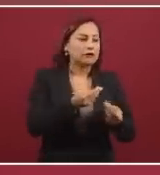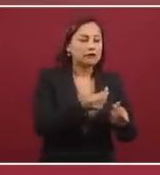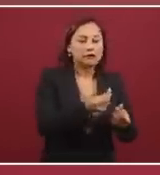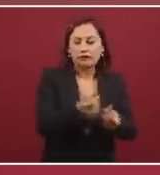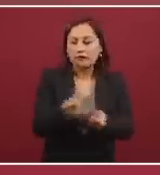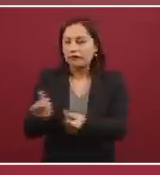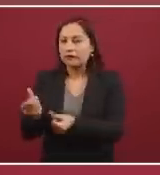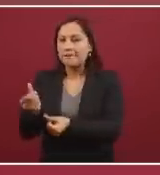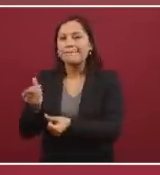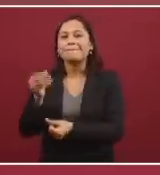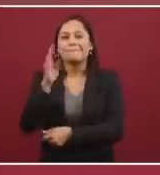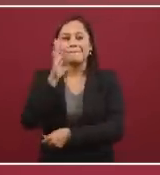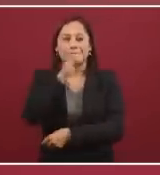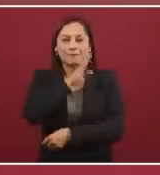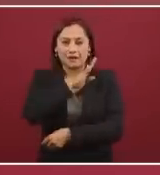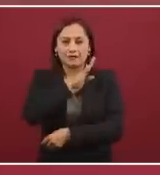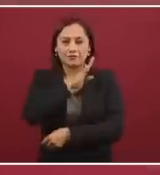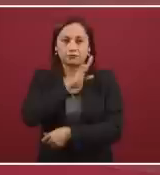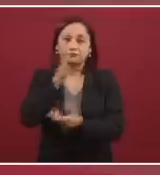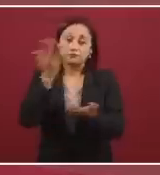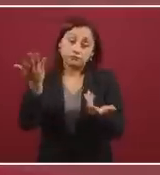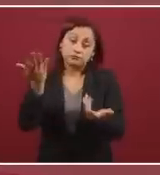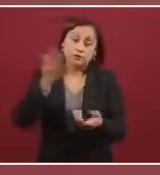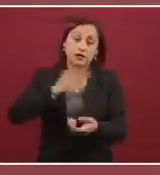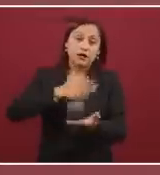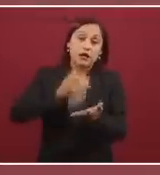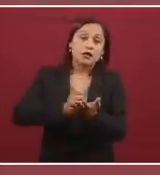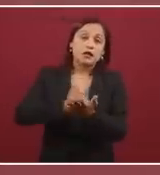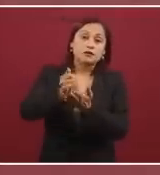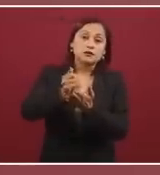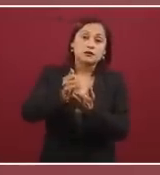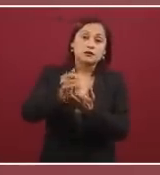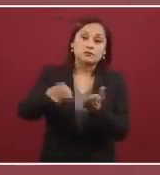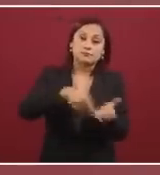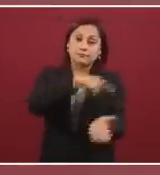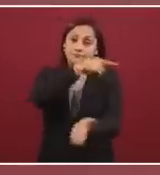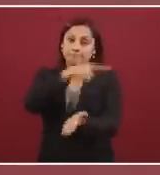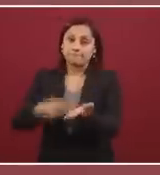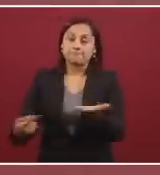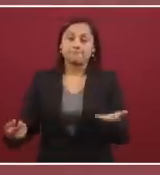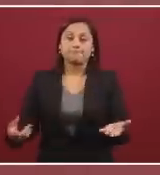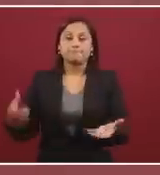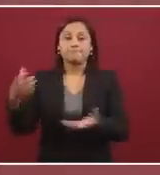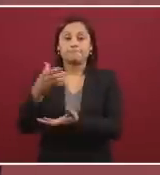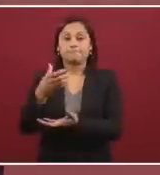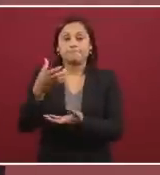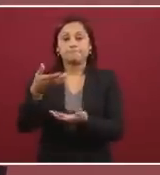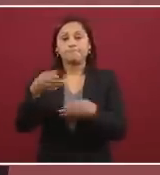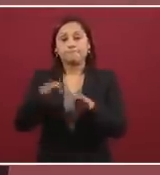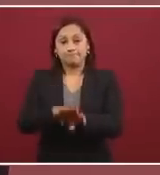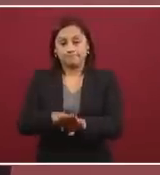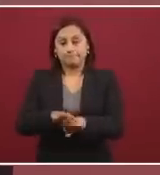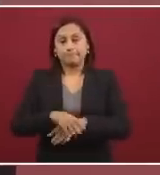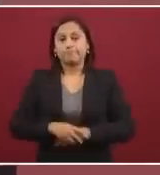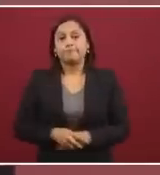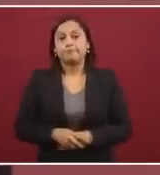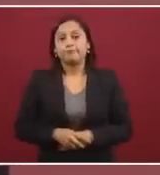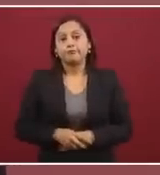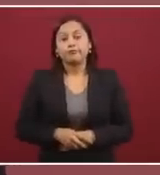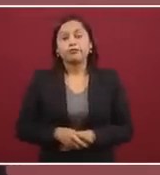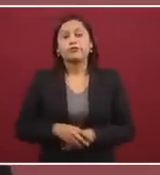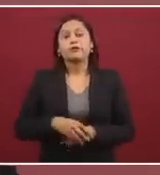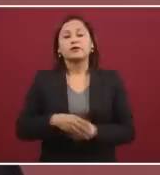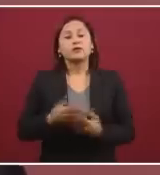ese fondo en este año se esperan obtener